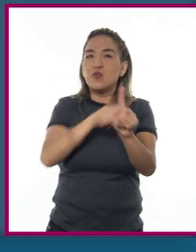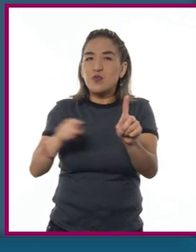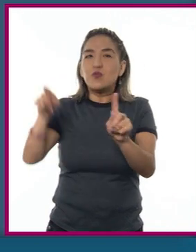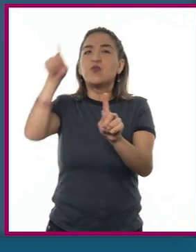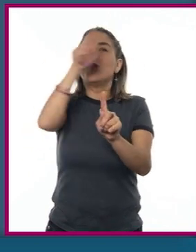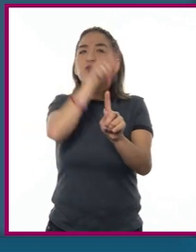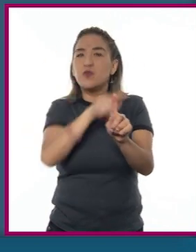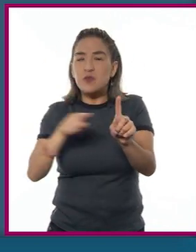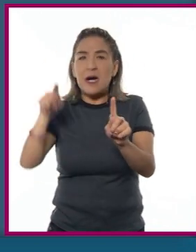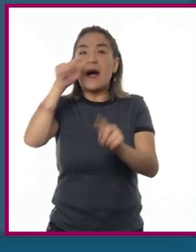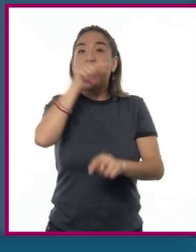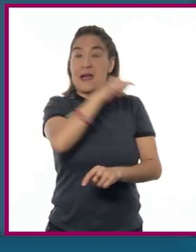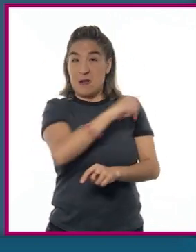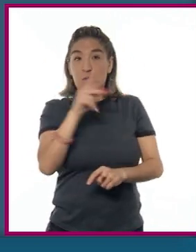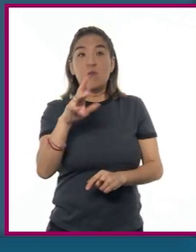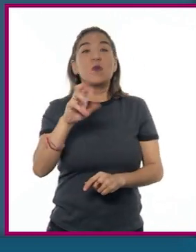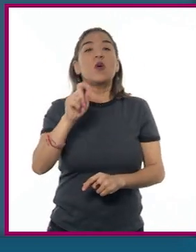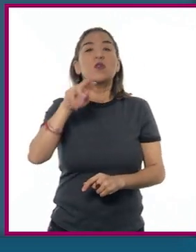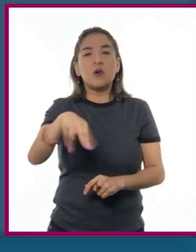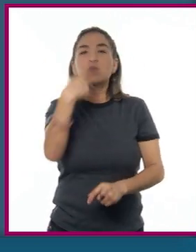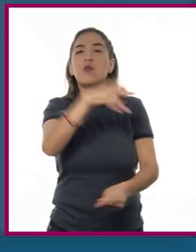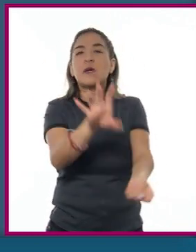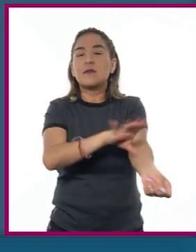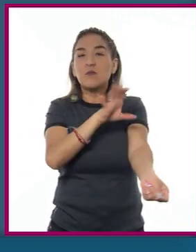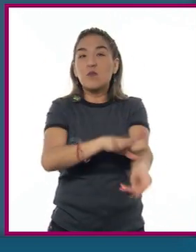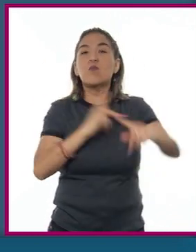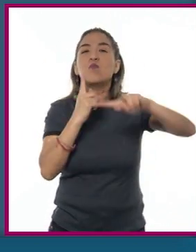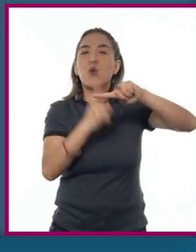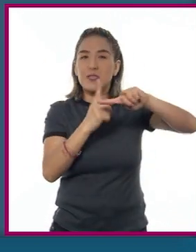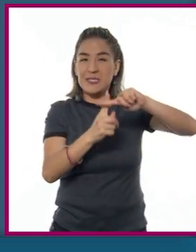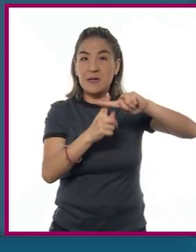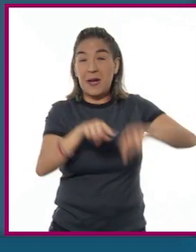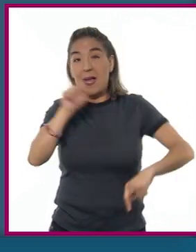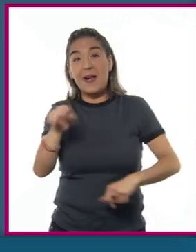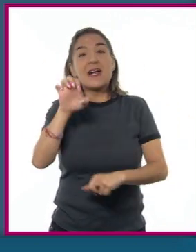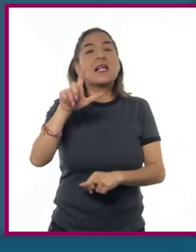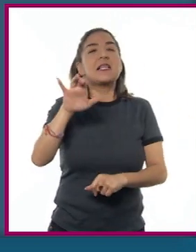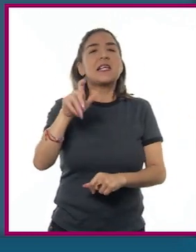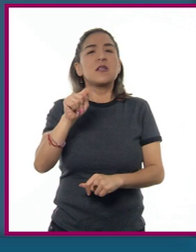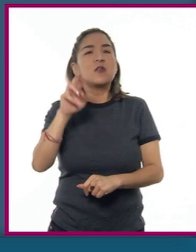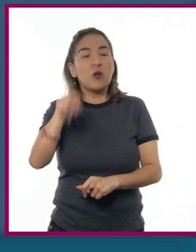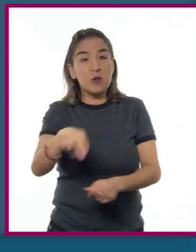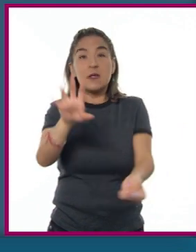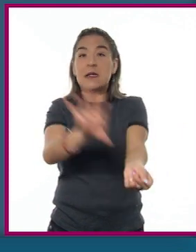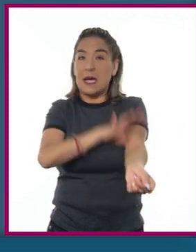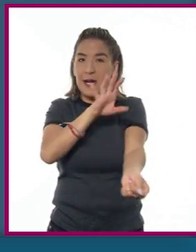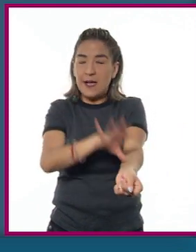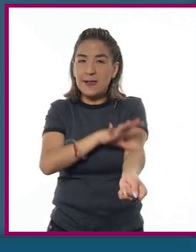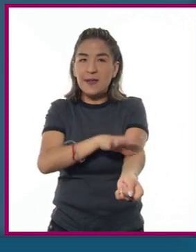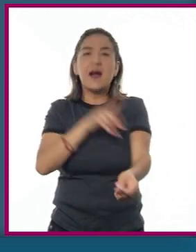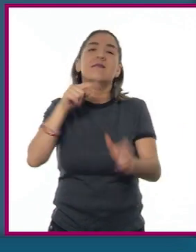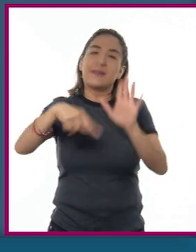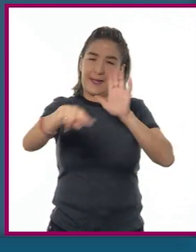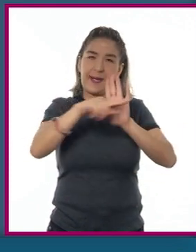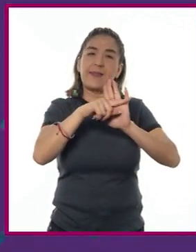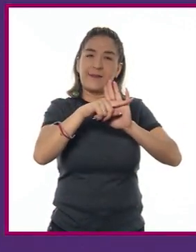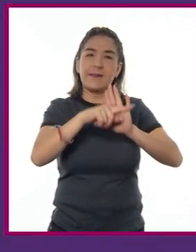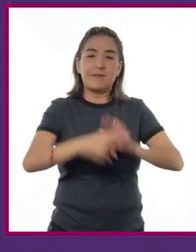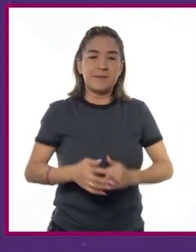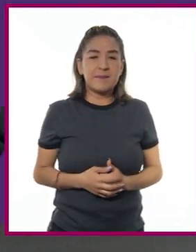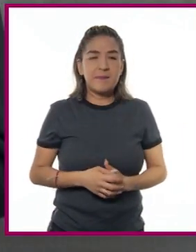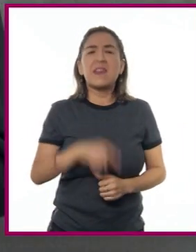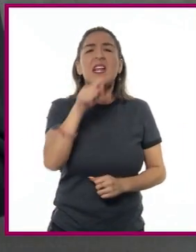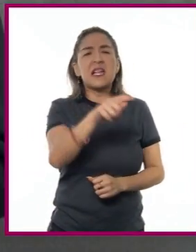Los protones tienen carga eléctrica positiva y los electrones tienen carga eléctrica negativa, lo